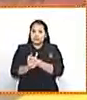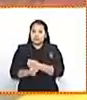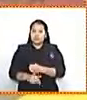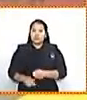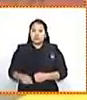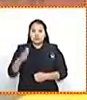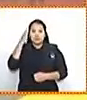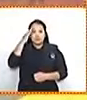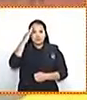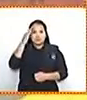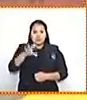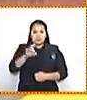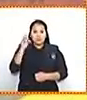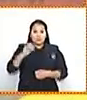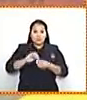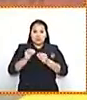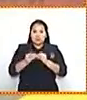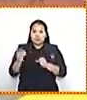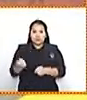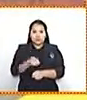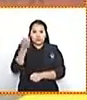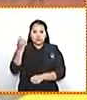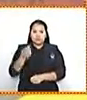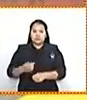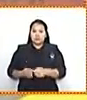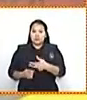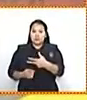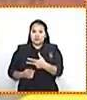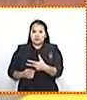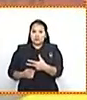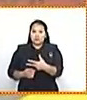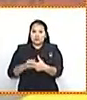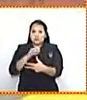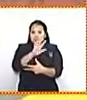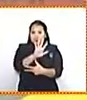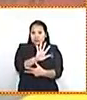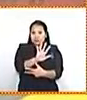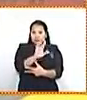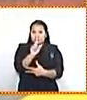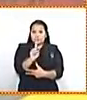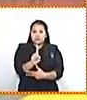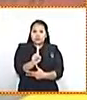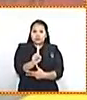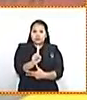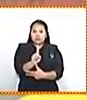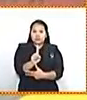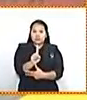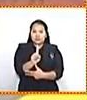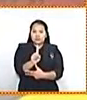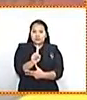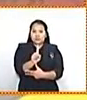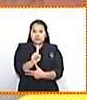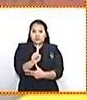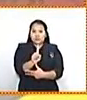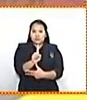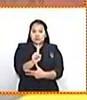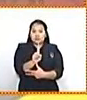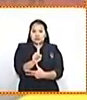número seleccionado es el 51. Siguiente número